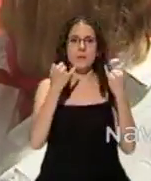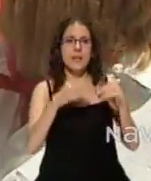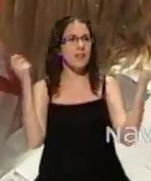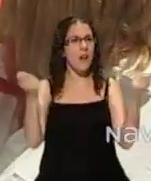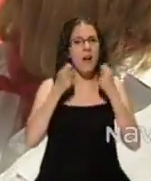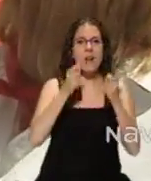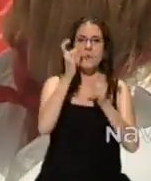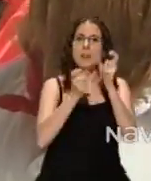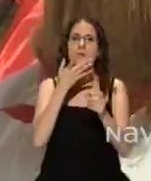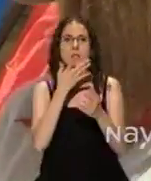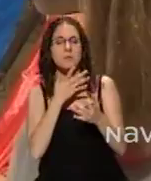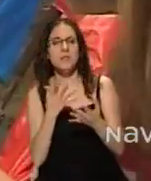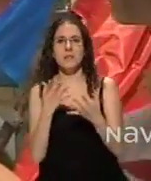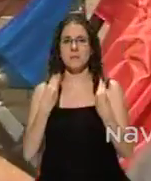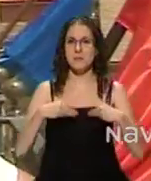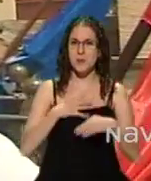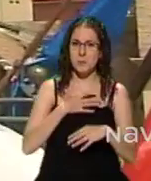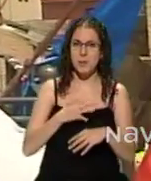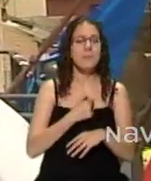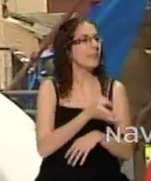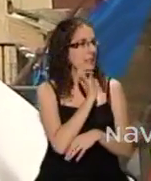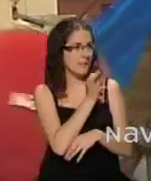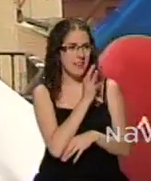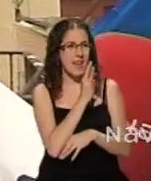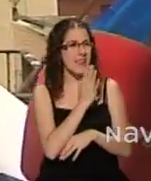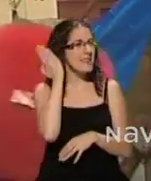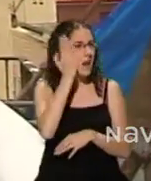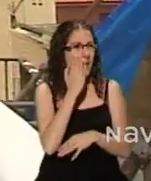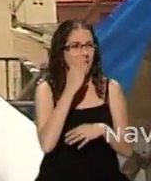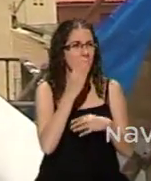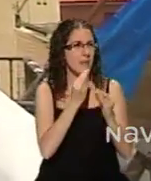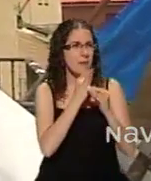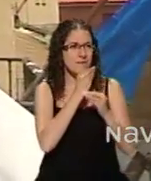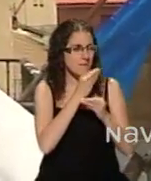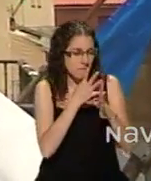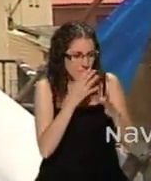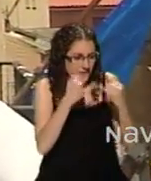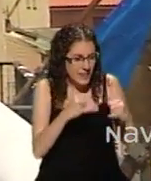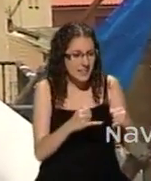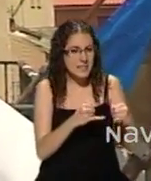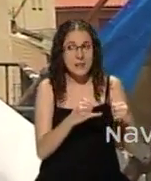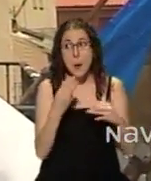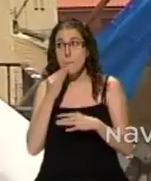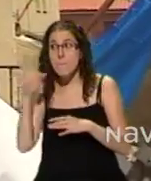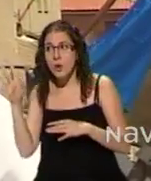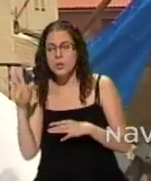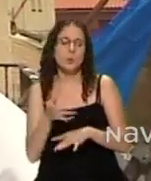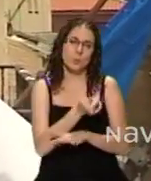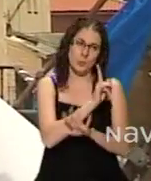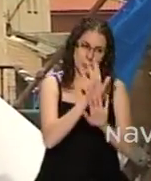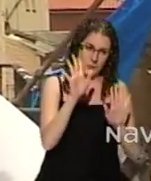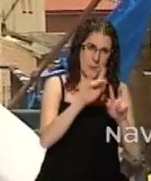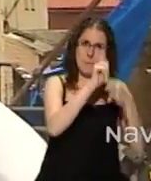actos. De verdad, en el ranking de las fiestas de Navarra, te puedo decir... ¿Son las mejores? No voy a quitar el mérito a San